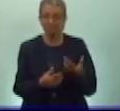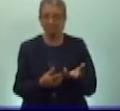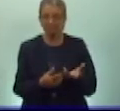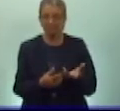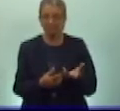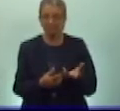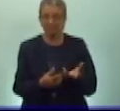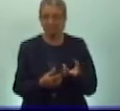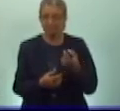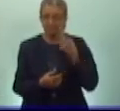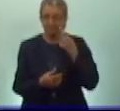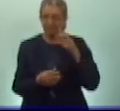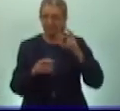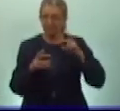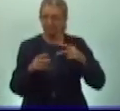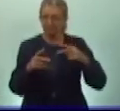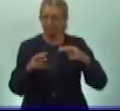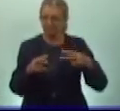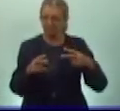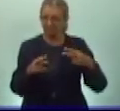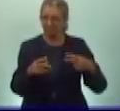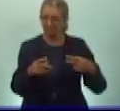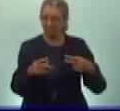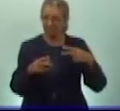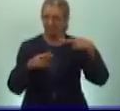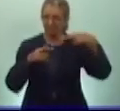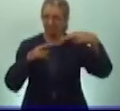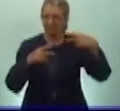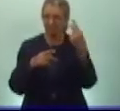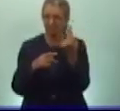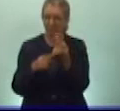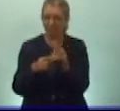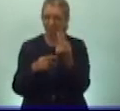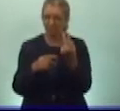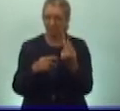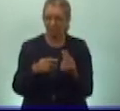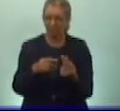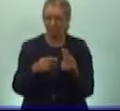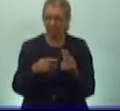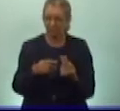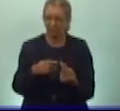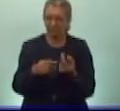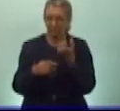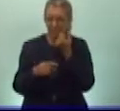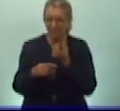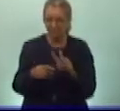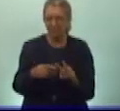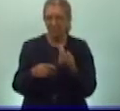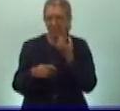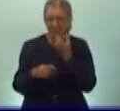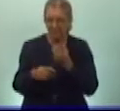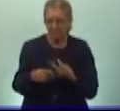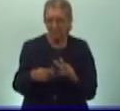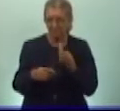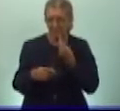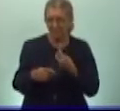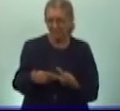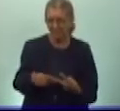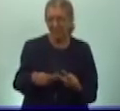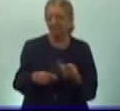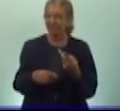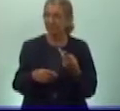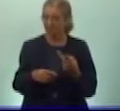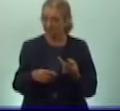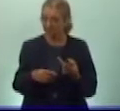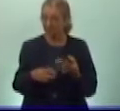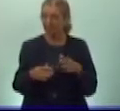vamos manteniendo como un patrón de 2 en 2. ¿Ya? Seguramente ustedes en clases con su maestro estudiaron que